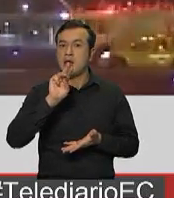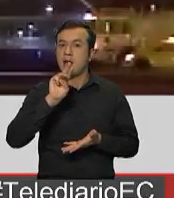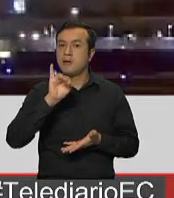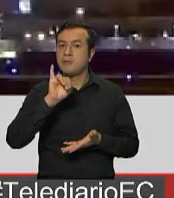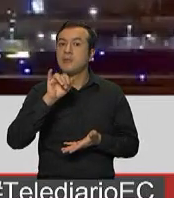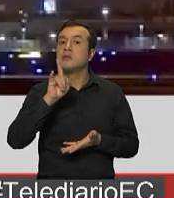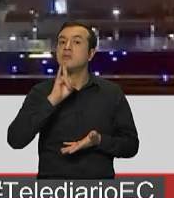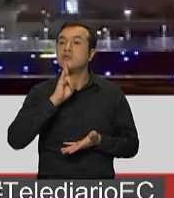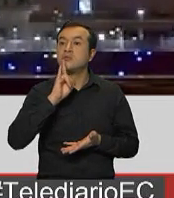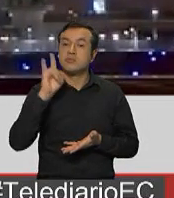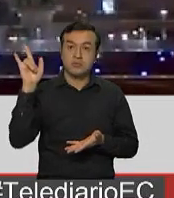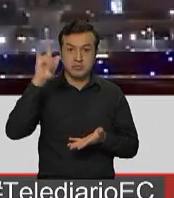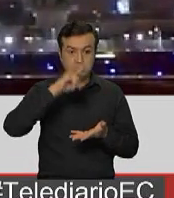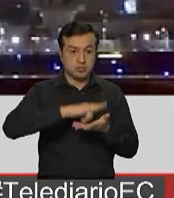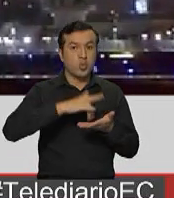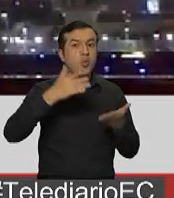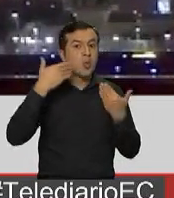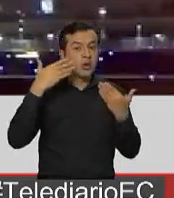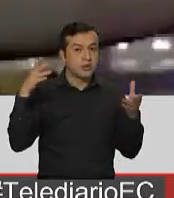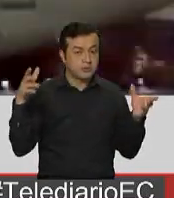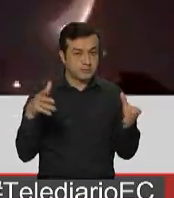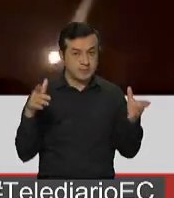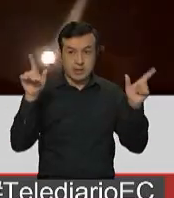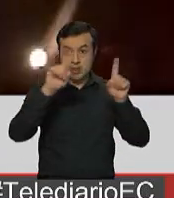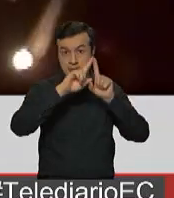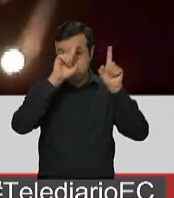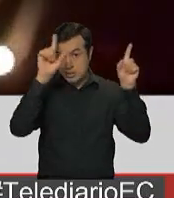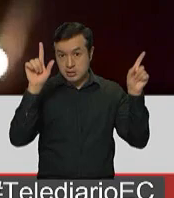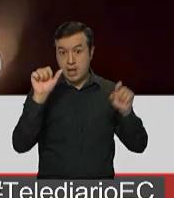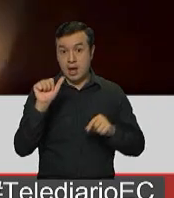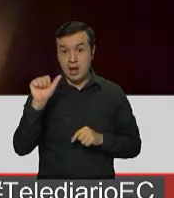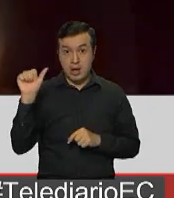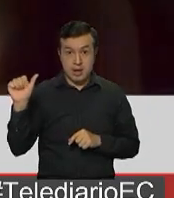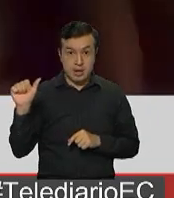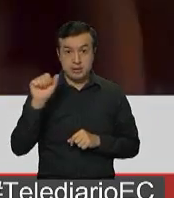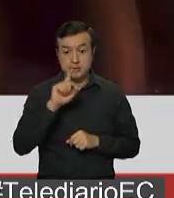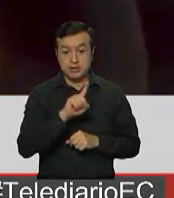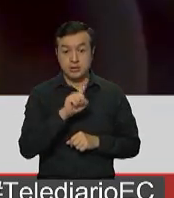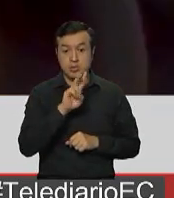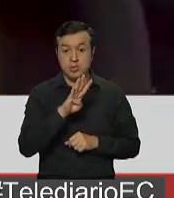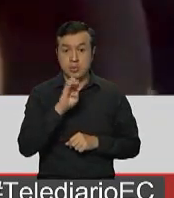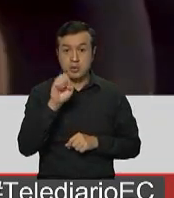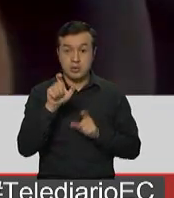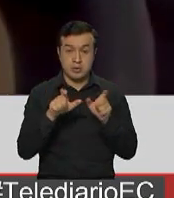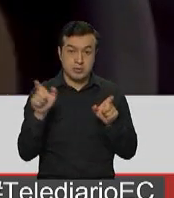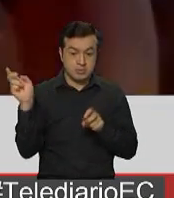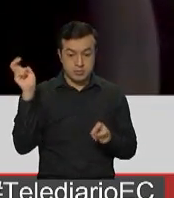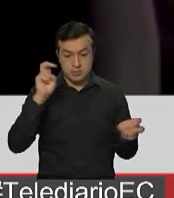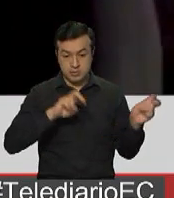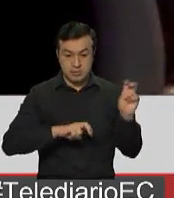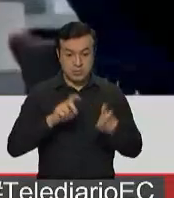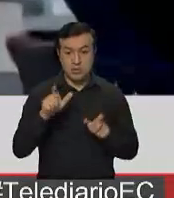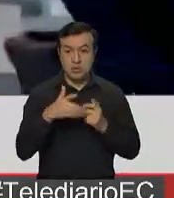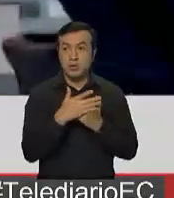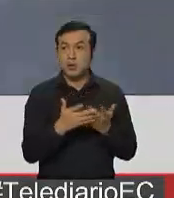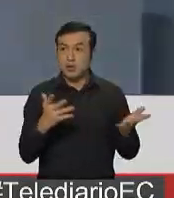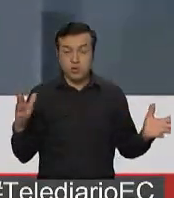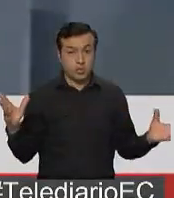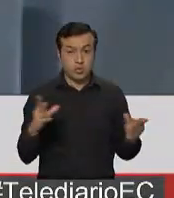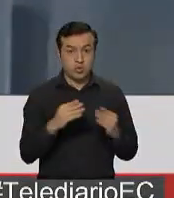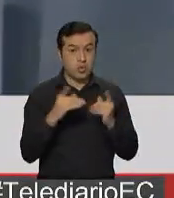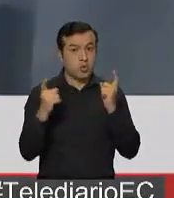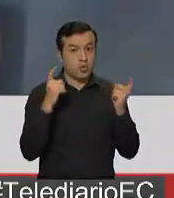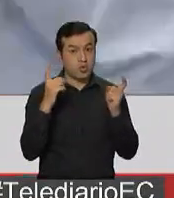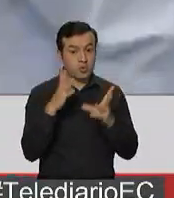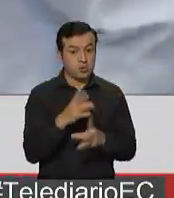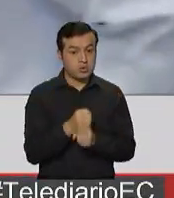principal. En esta aeronave de la compañía American Airlines arribaron 140 pasajeros. Los usuarios pasan por estrictos controles